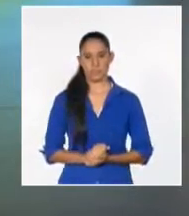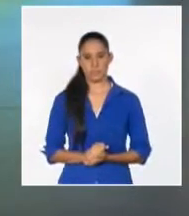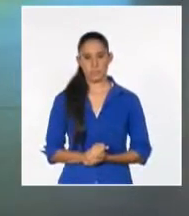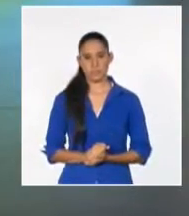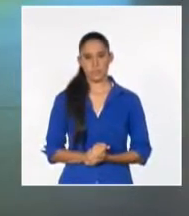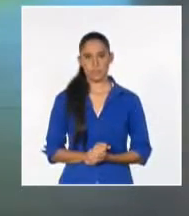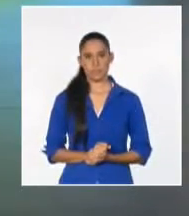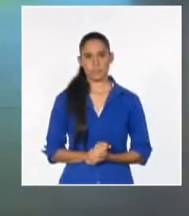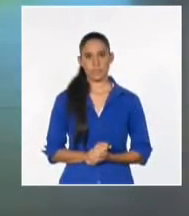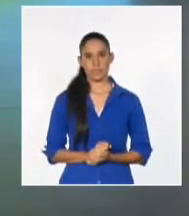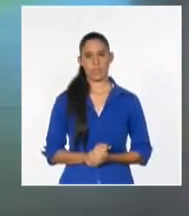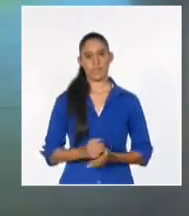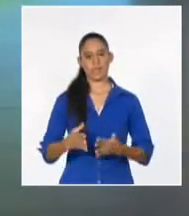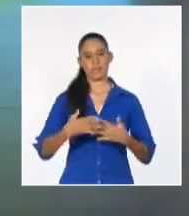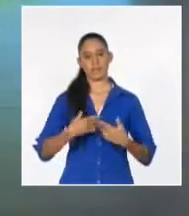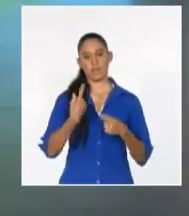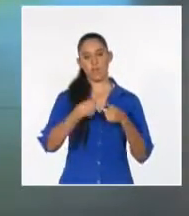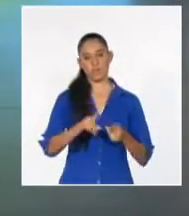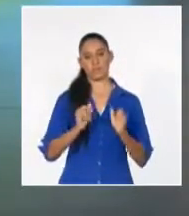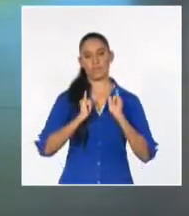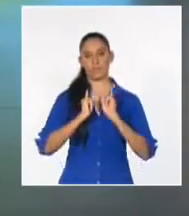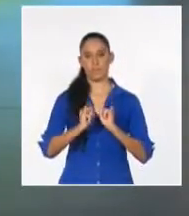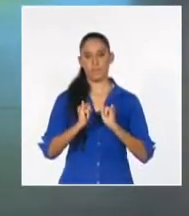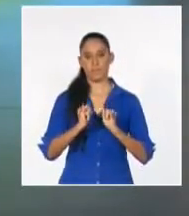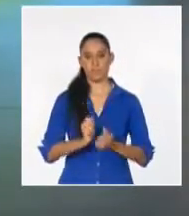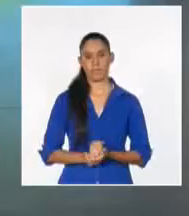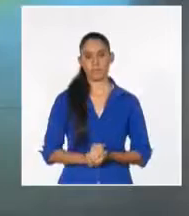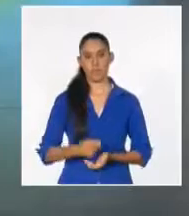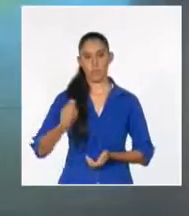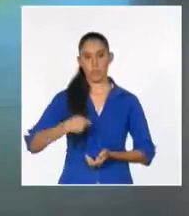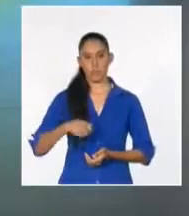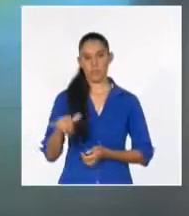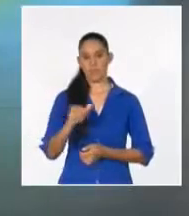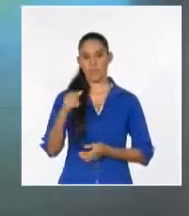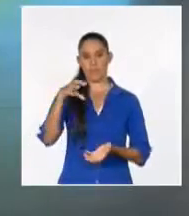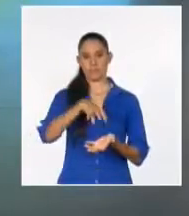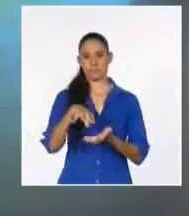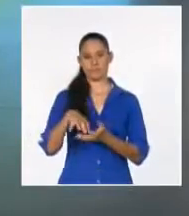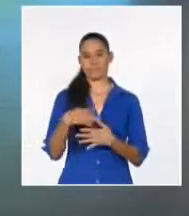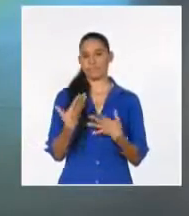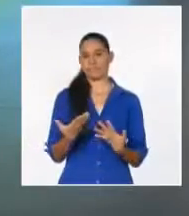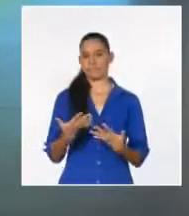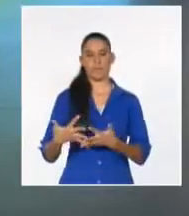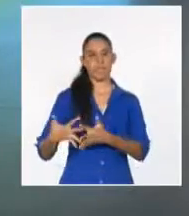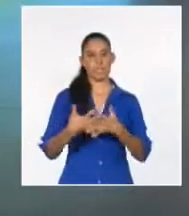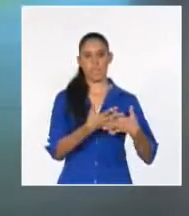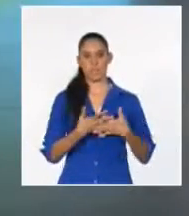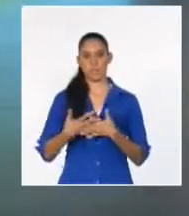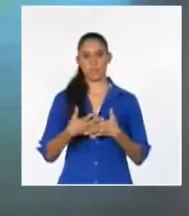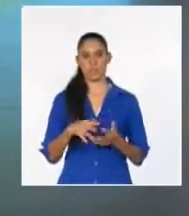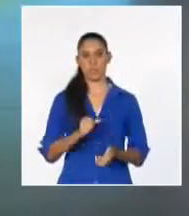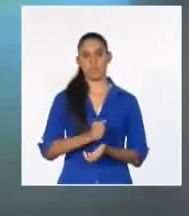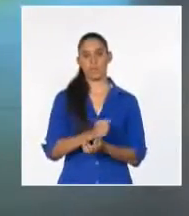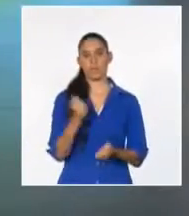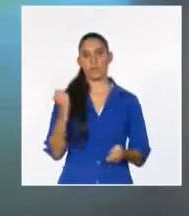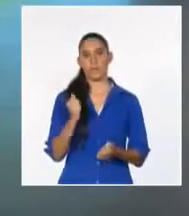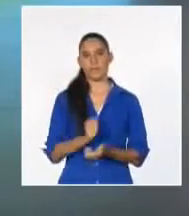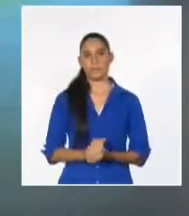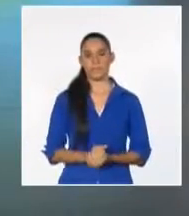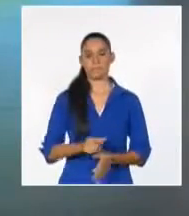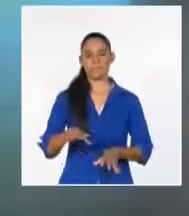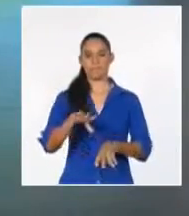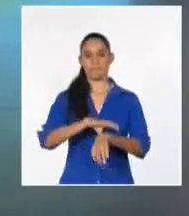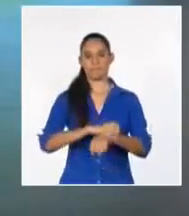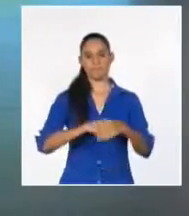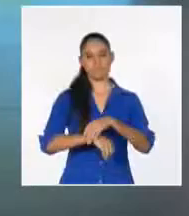otra información en materia judicial también en Estados Unidos, y es que autoridades de ese país anunciaron la captura de Pedro